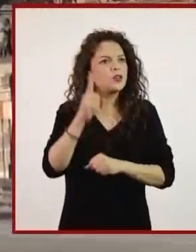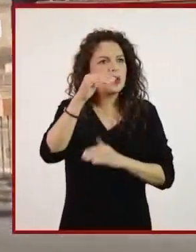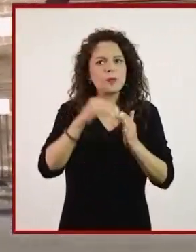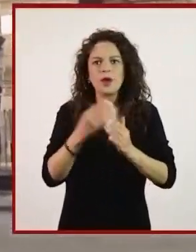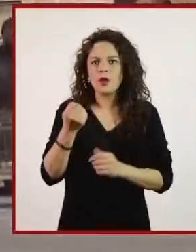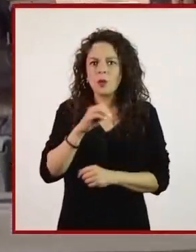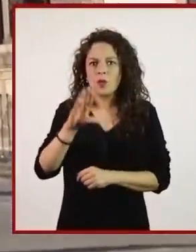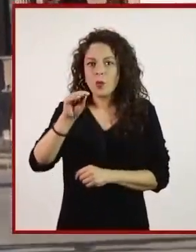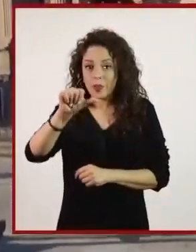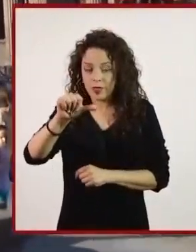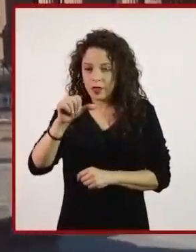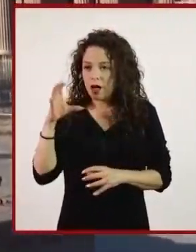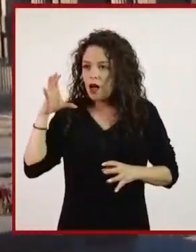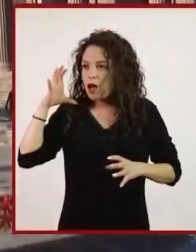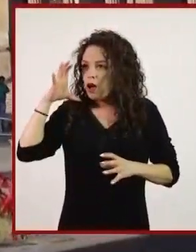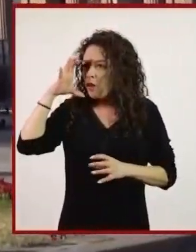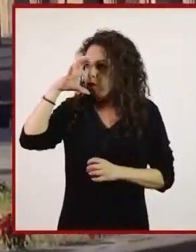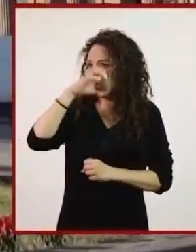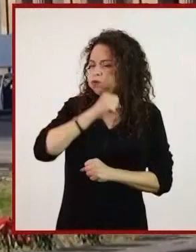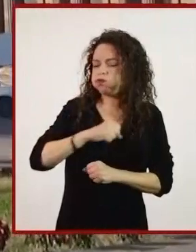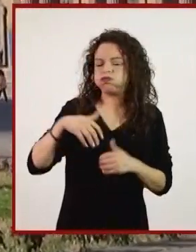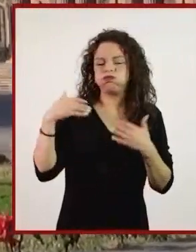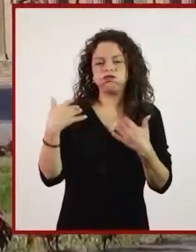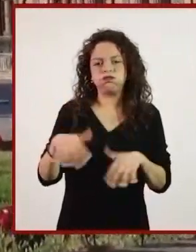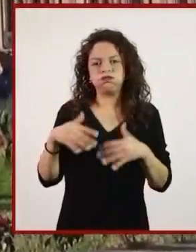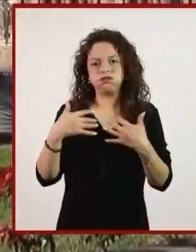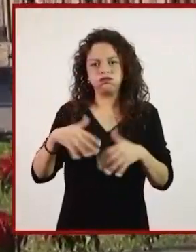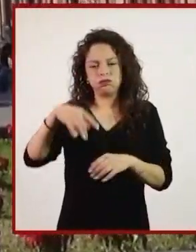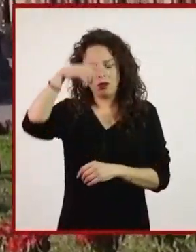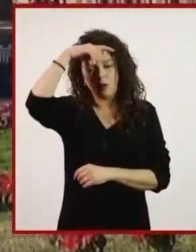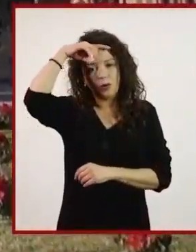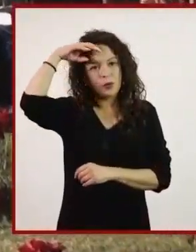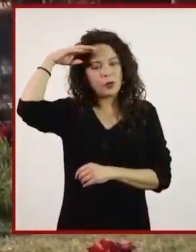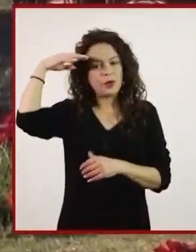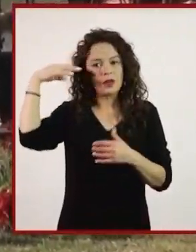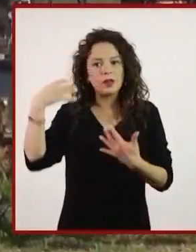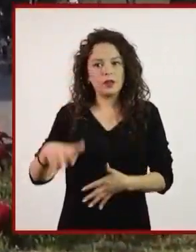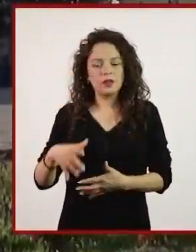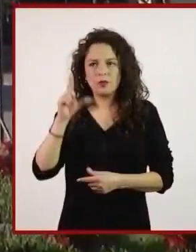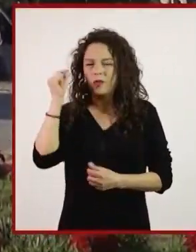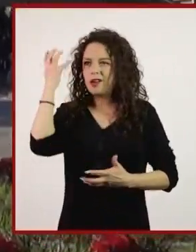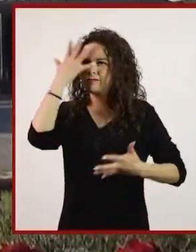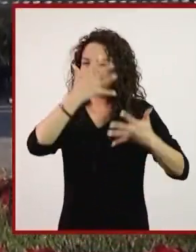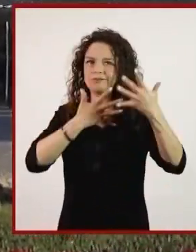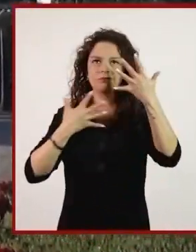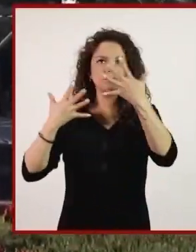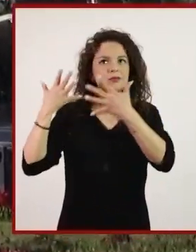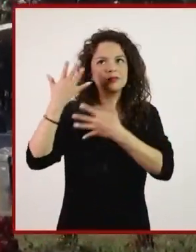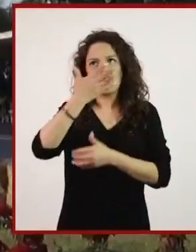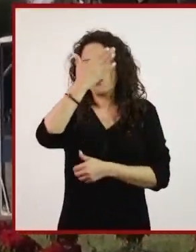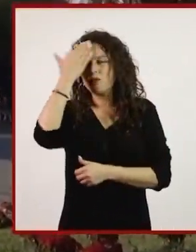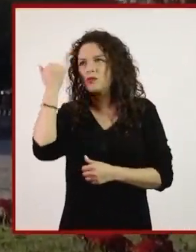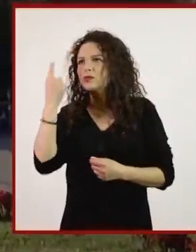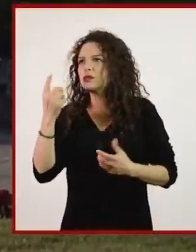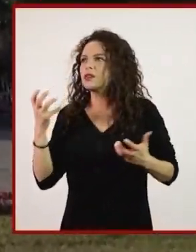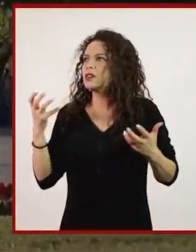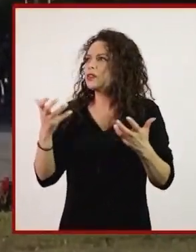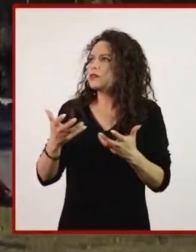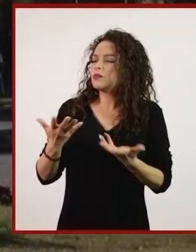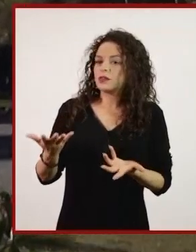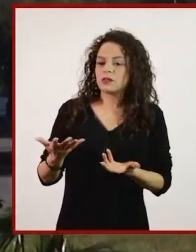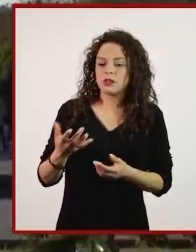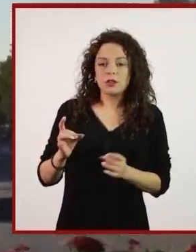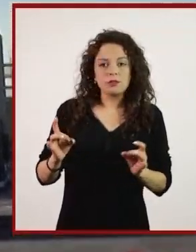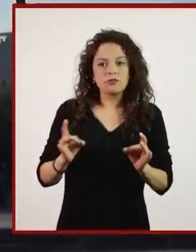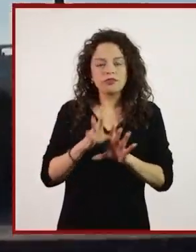es 1996. Hace un calor tremendo. Están confundidos. No saben qué hacer respecto a algo que los agobia.